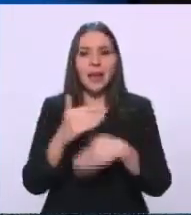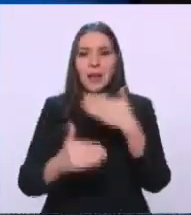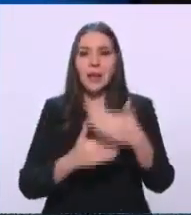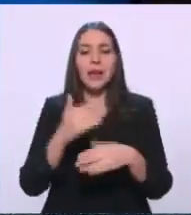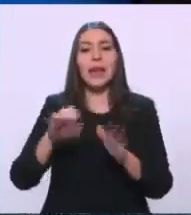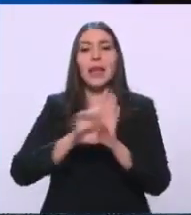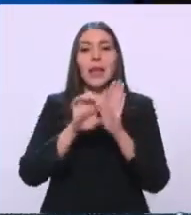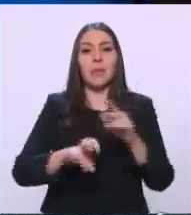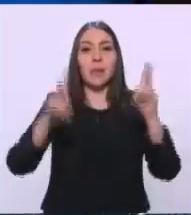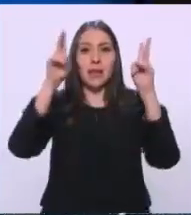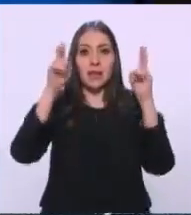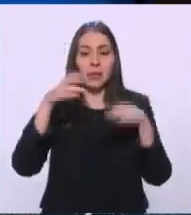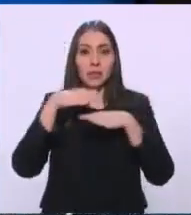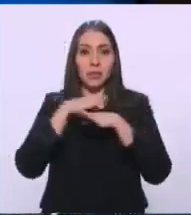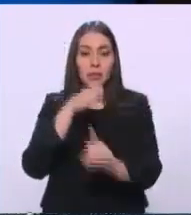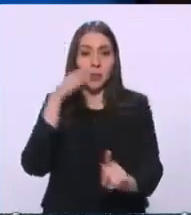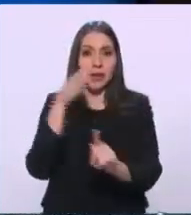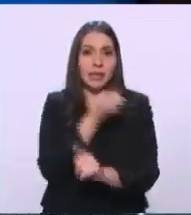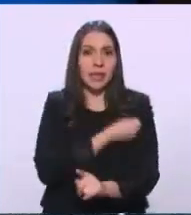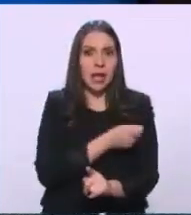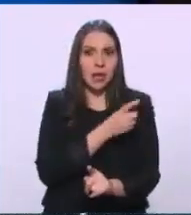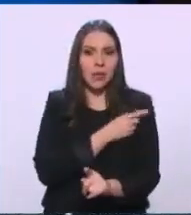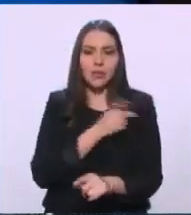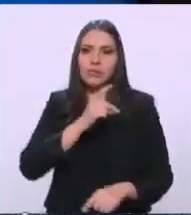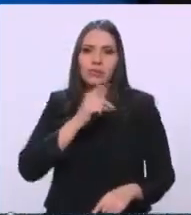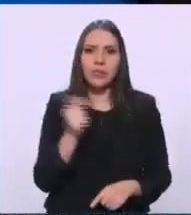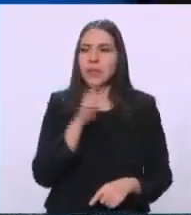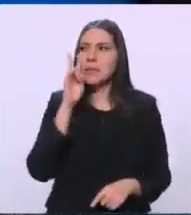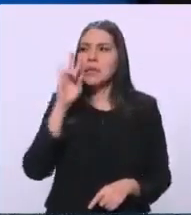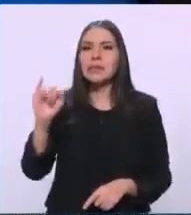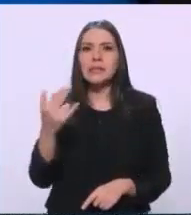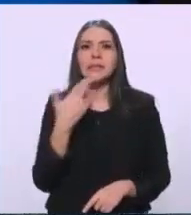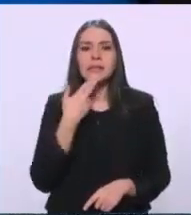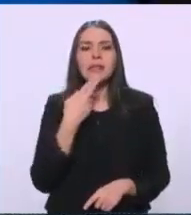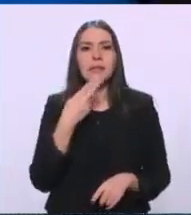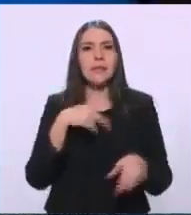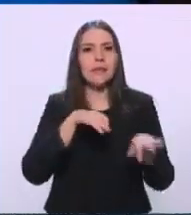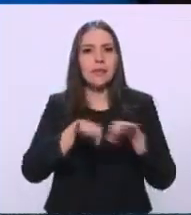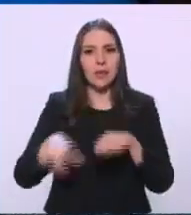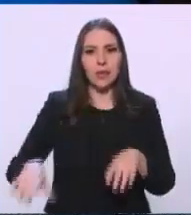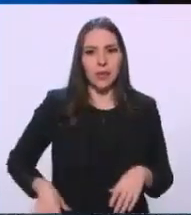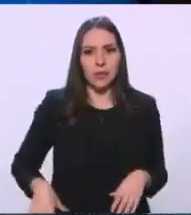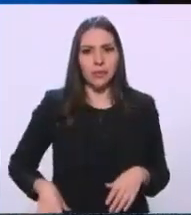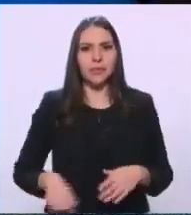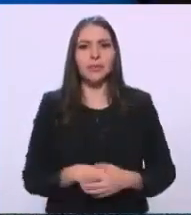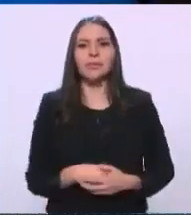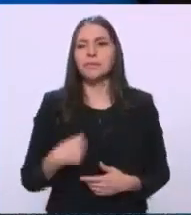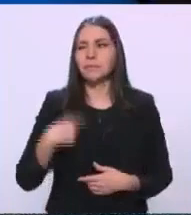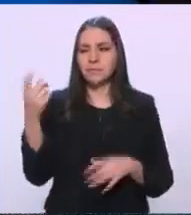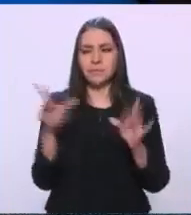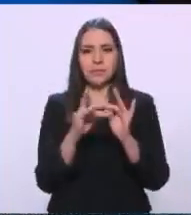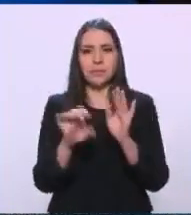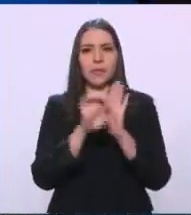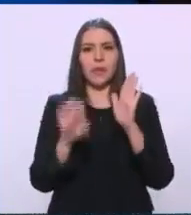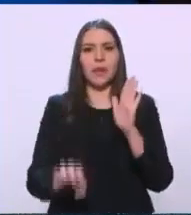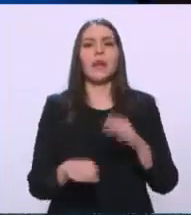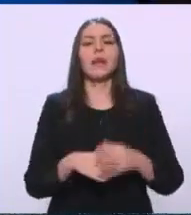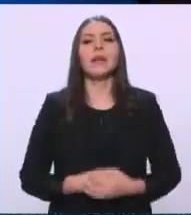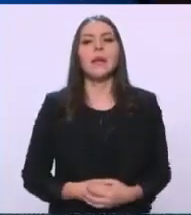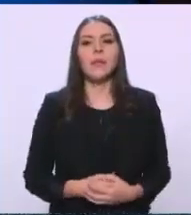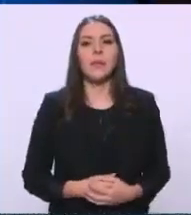escaparate y demostrar que la fórmula en verdad funcionaba. El presidente, te voy a dar un dato, el presidente hablaba de que se había